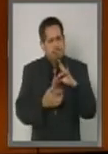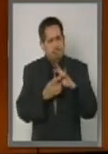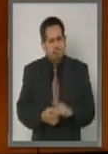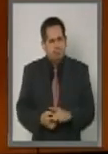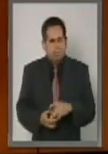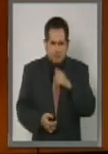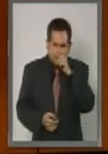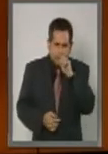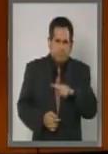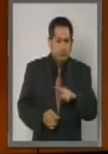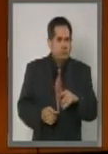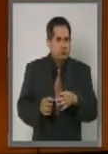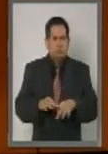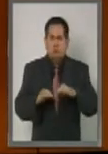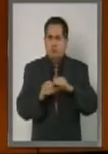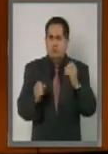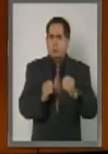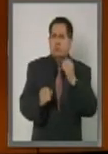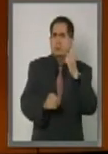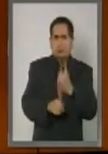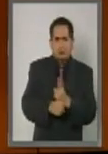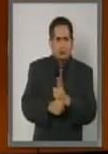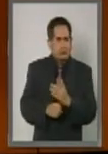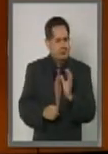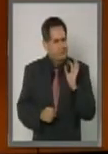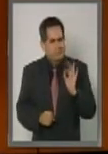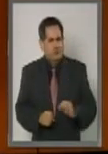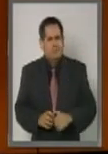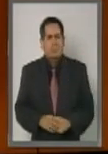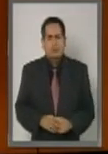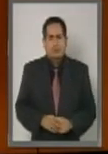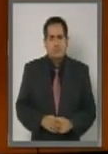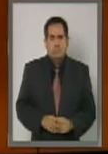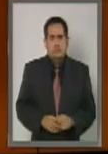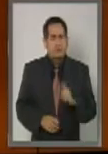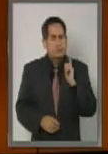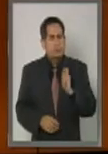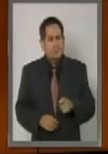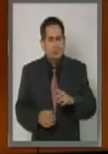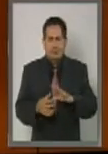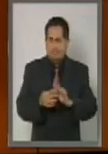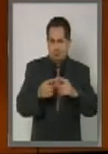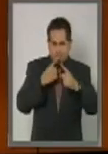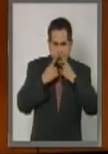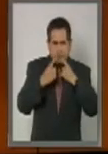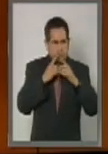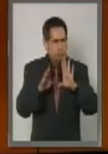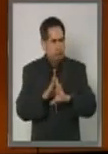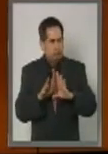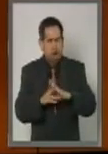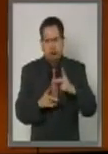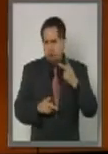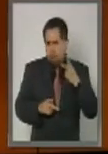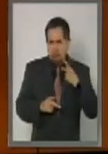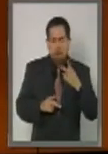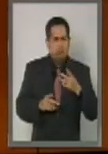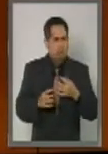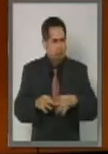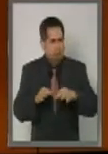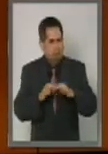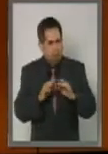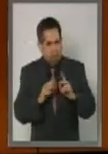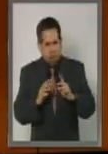ahí muchas de nuestras oportunidades. Se ha fortalecido el diálogo político permanente,